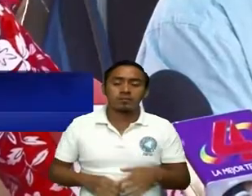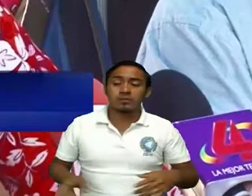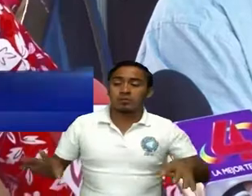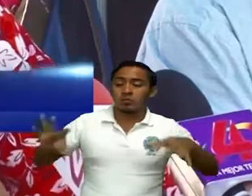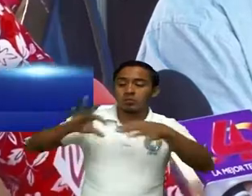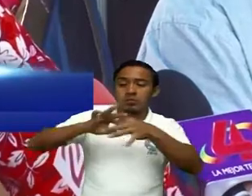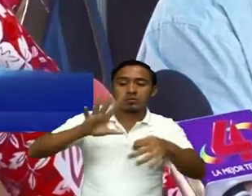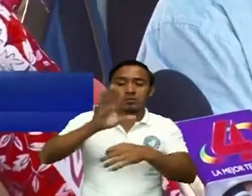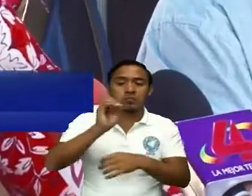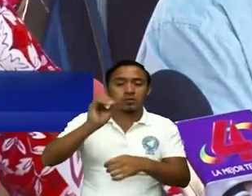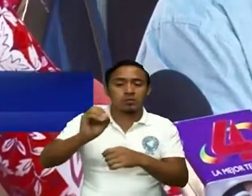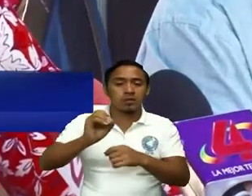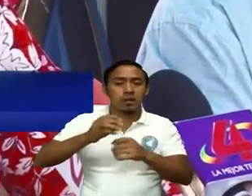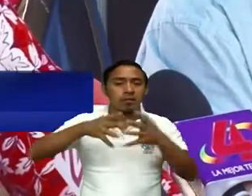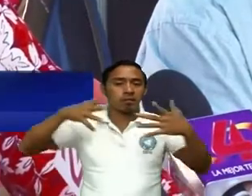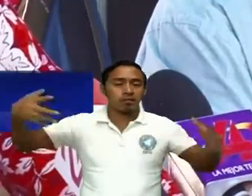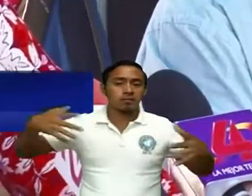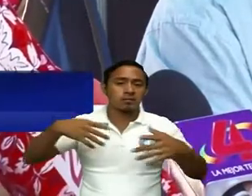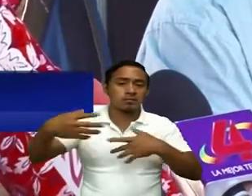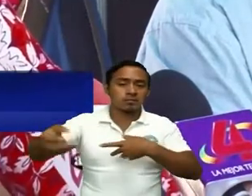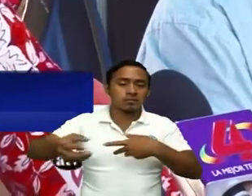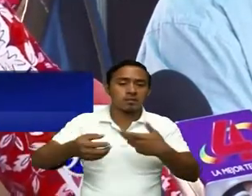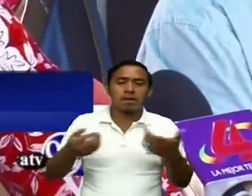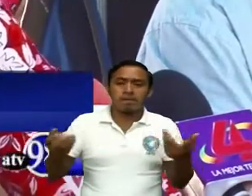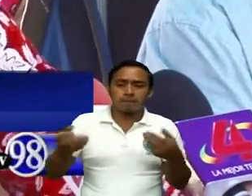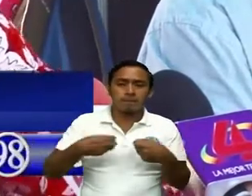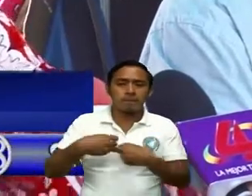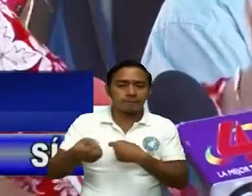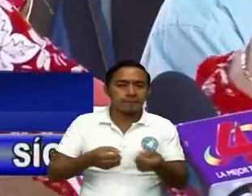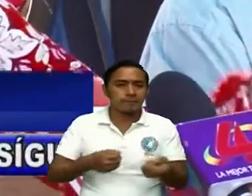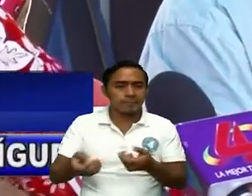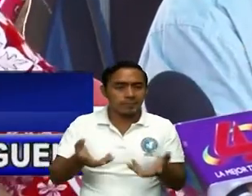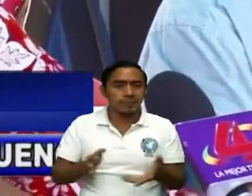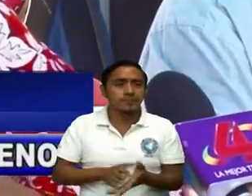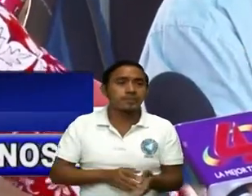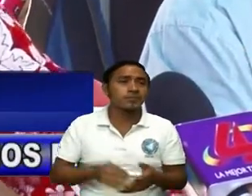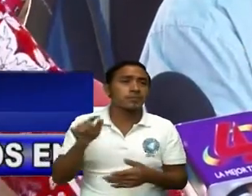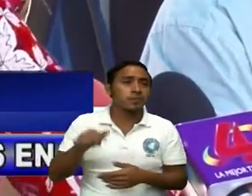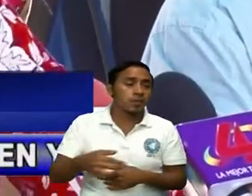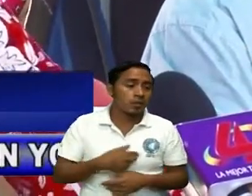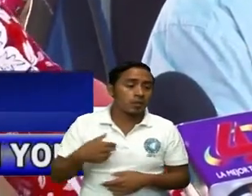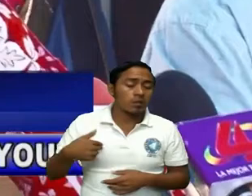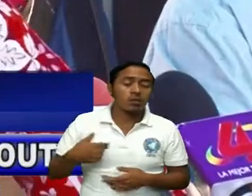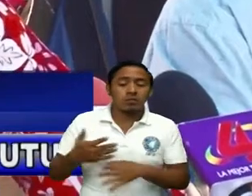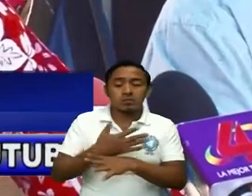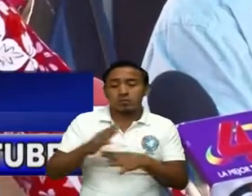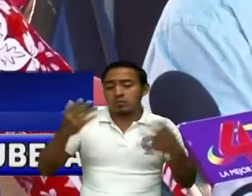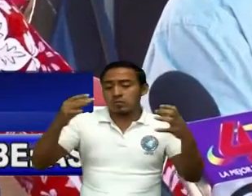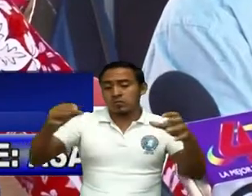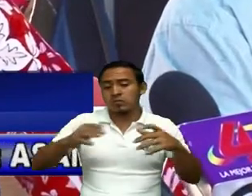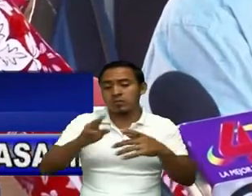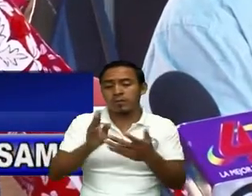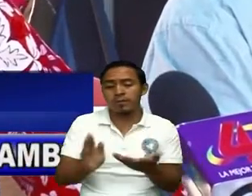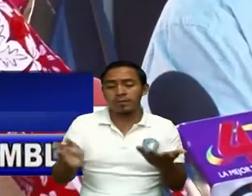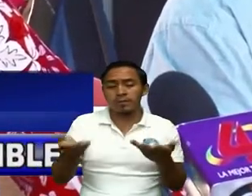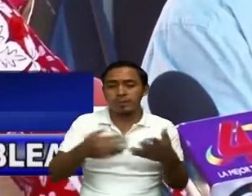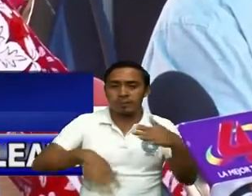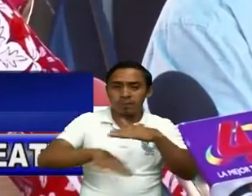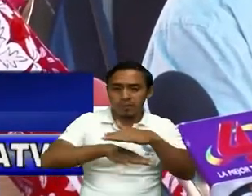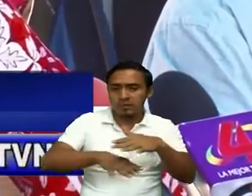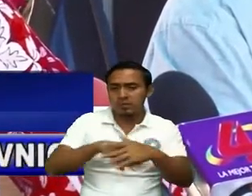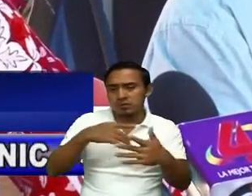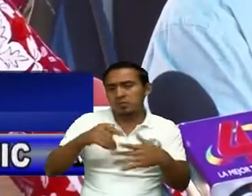50 grandes distribuidoras de este mercado, donde van a estar ofreciendo productos de la canasta básica, los